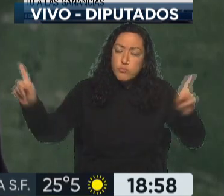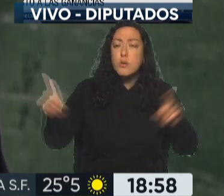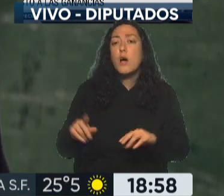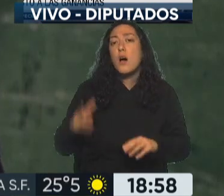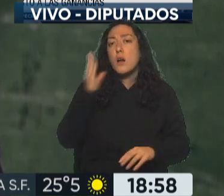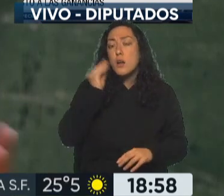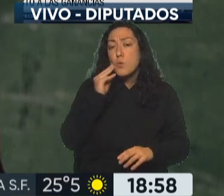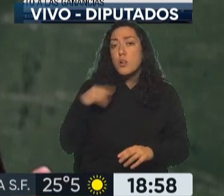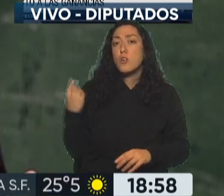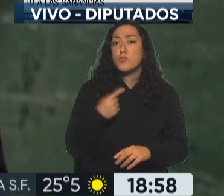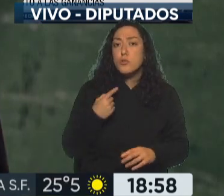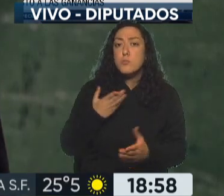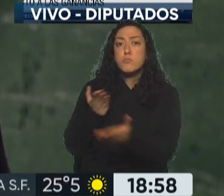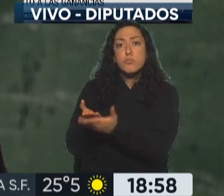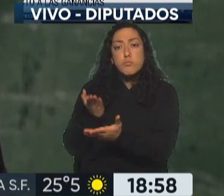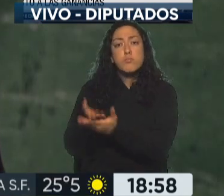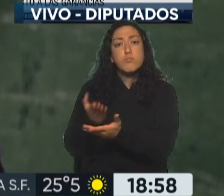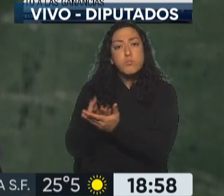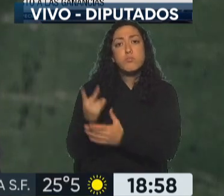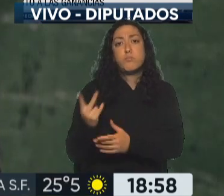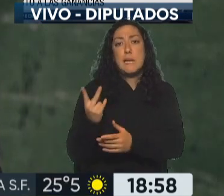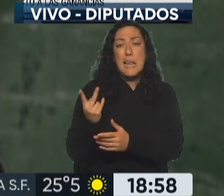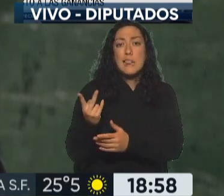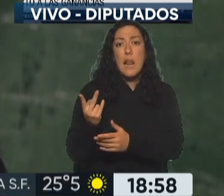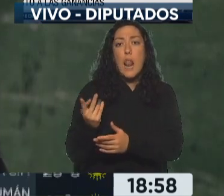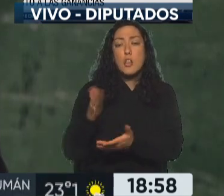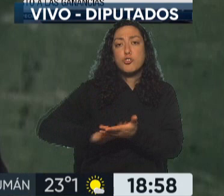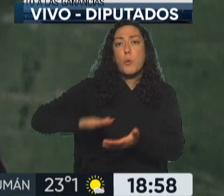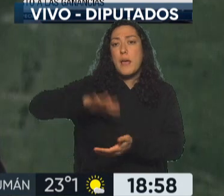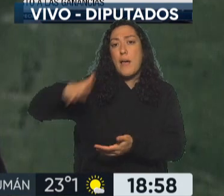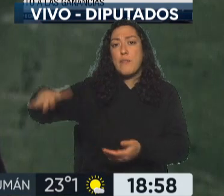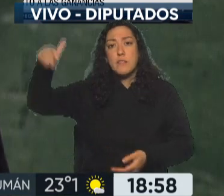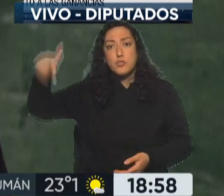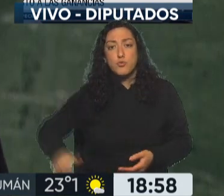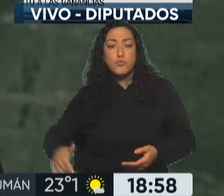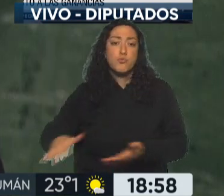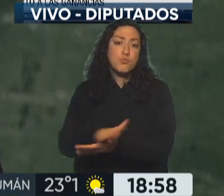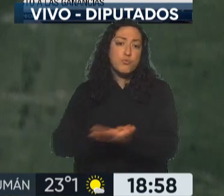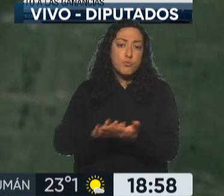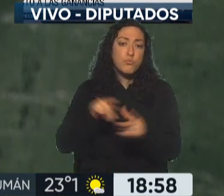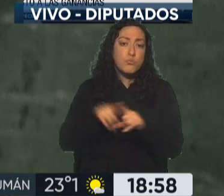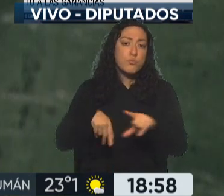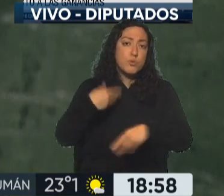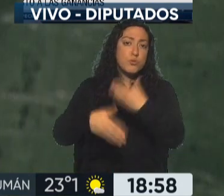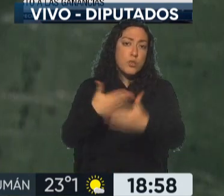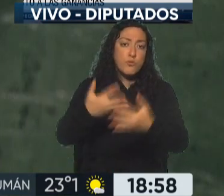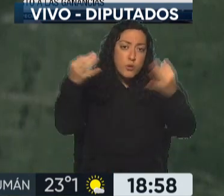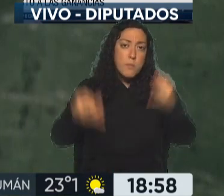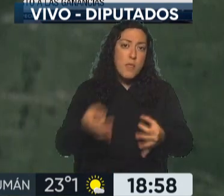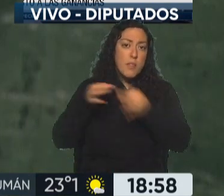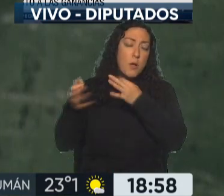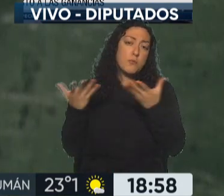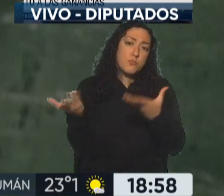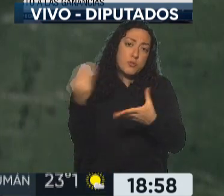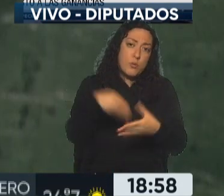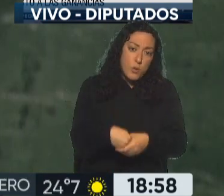Unido una renovada agenda bilateral sobre el Atlántico Sur que supone un proceso formal de diálogo que incluya, por